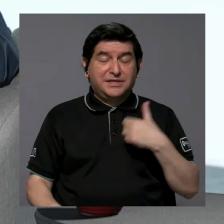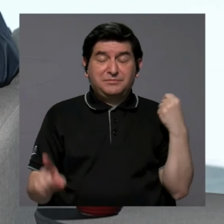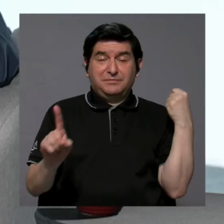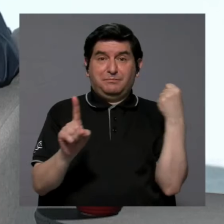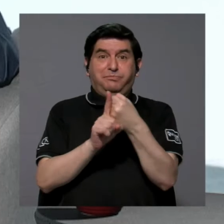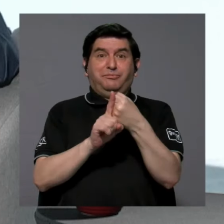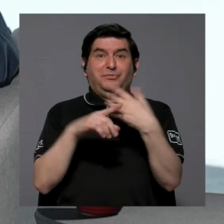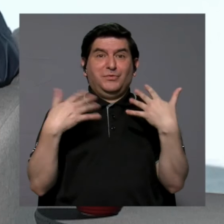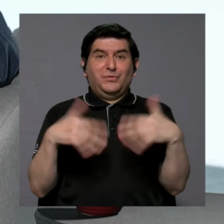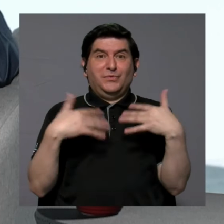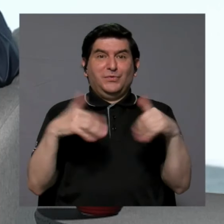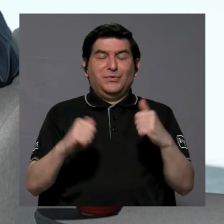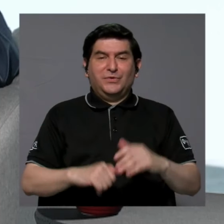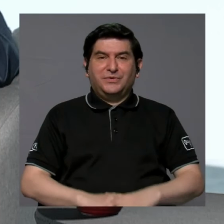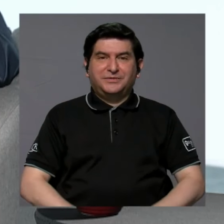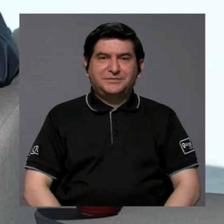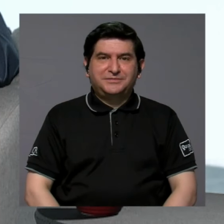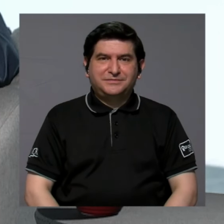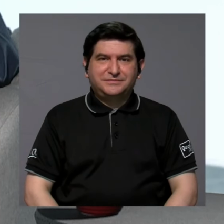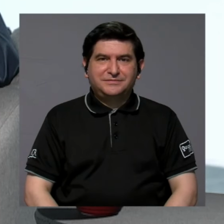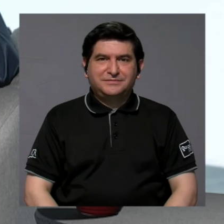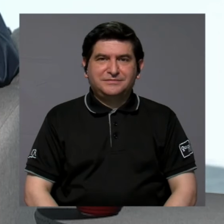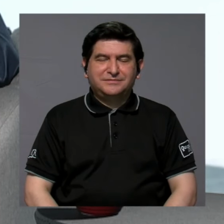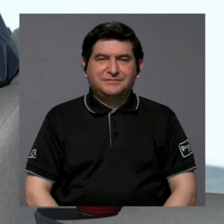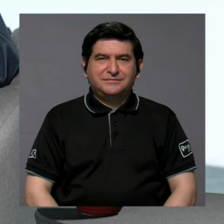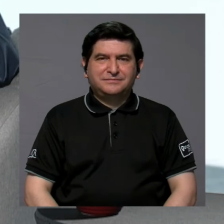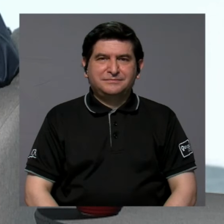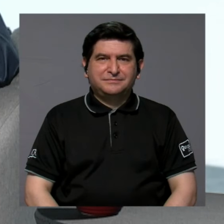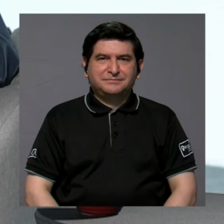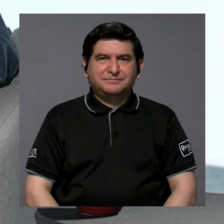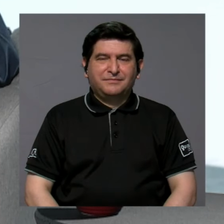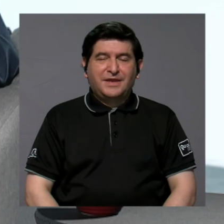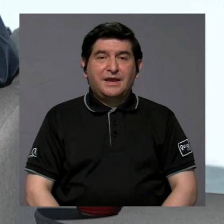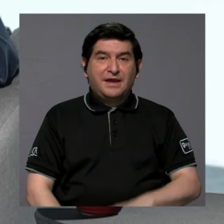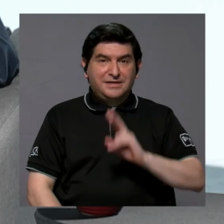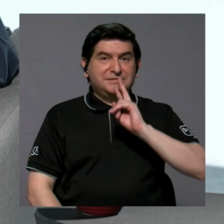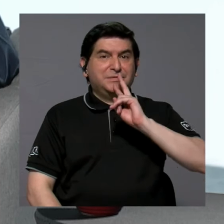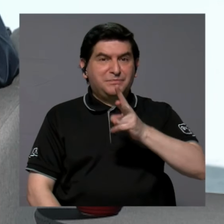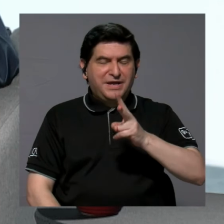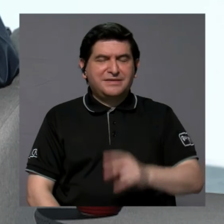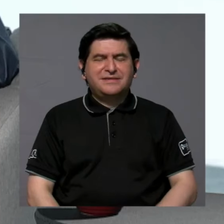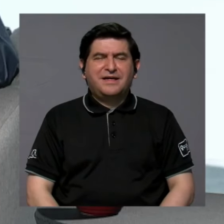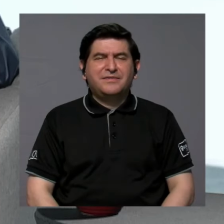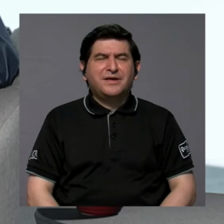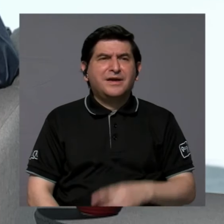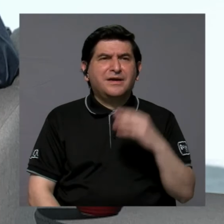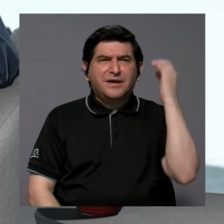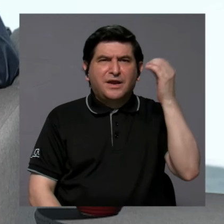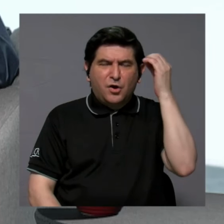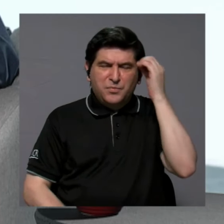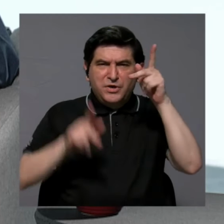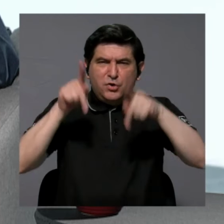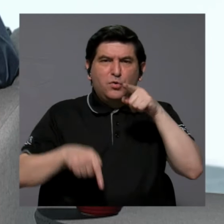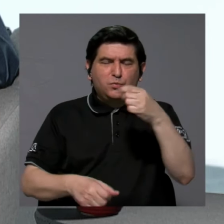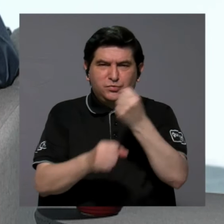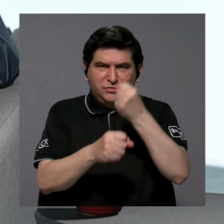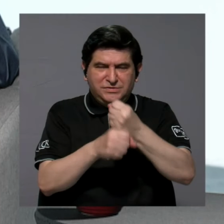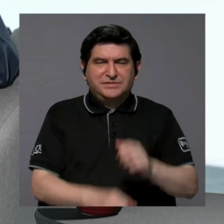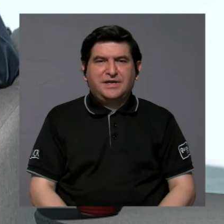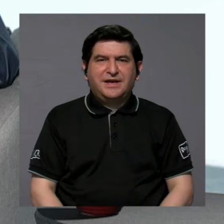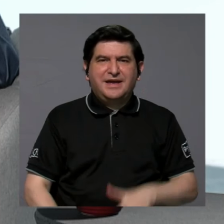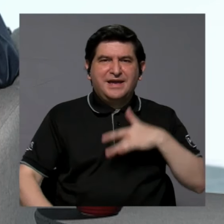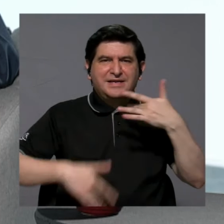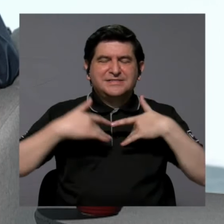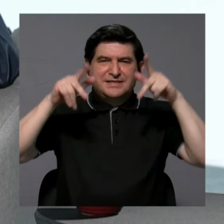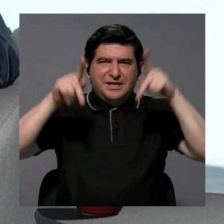me impactó muchísimo y esa expresión real de muchas de las personas con las cuales usted trabajó, que